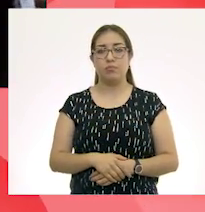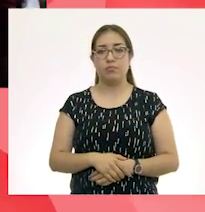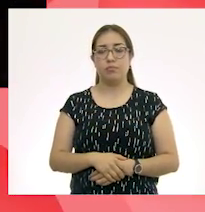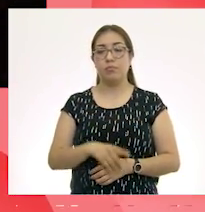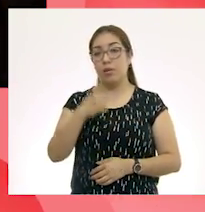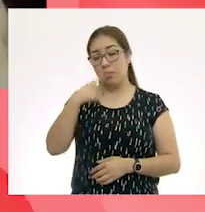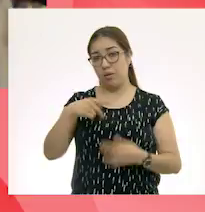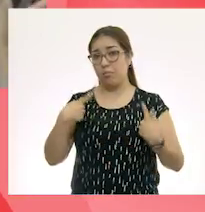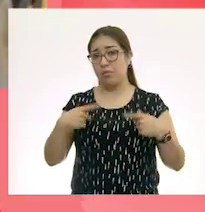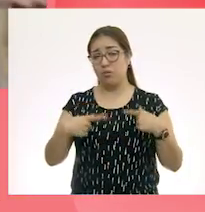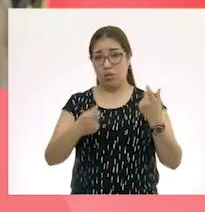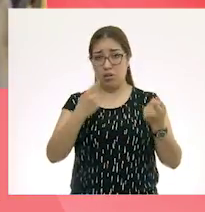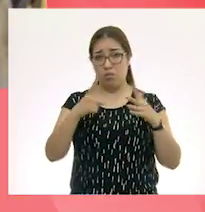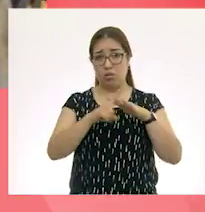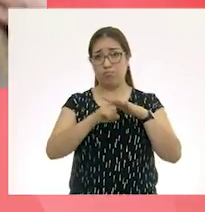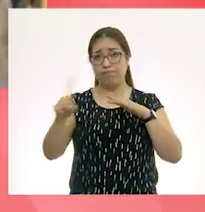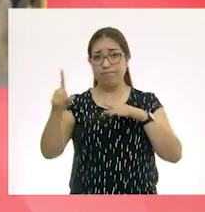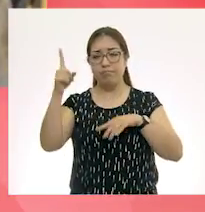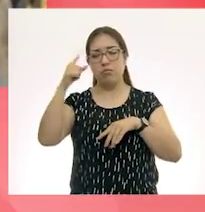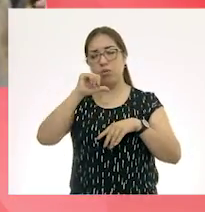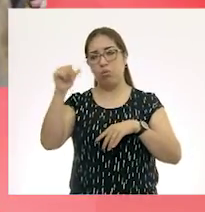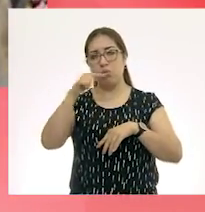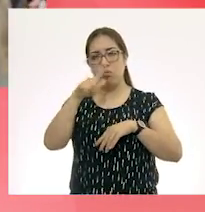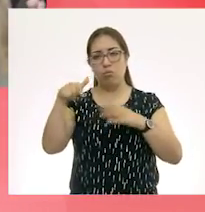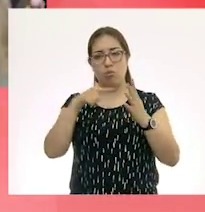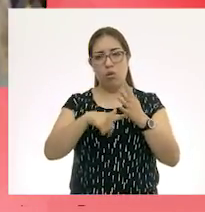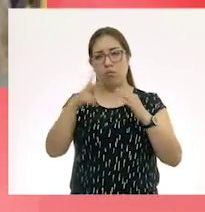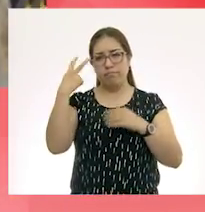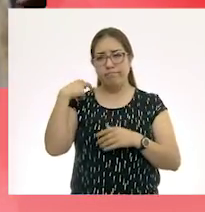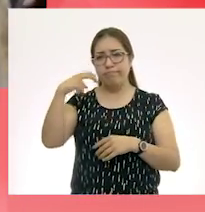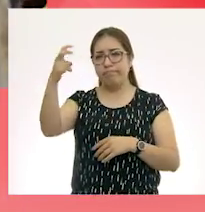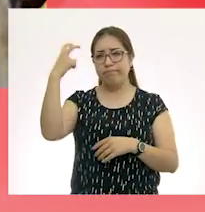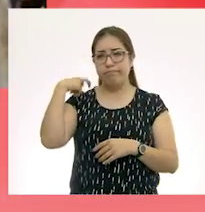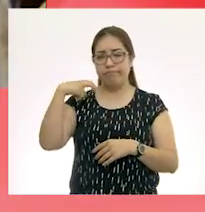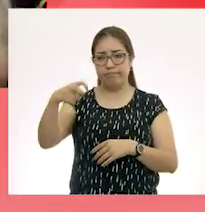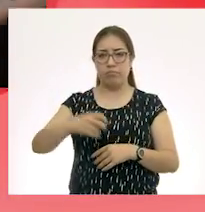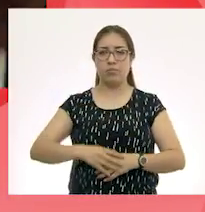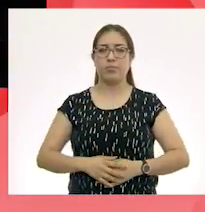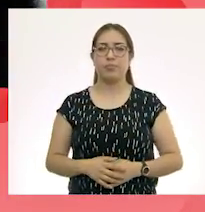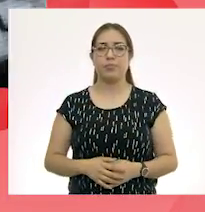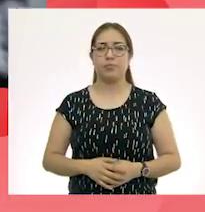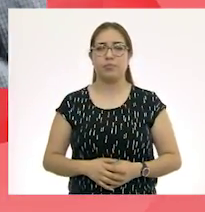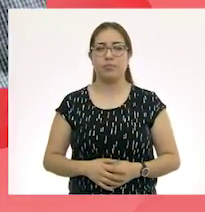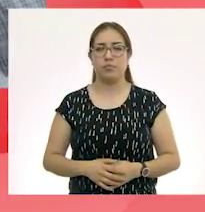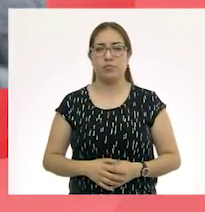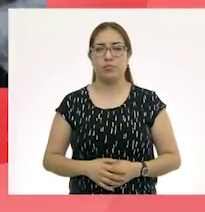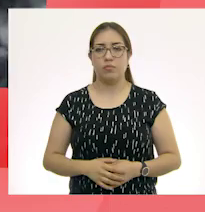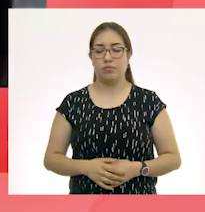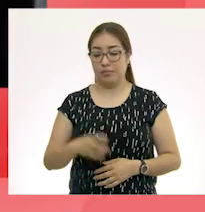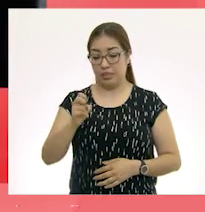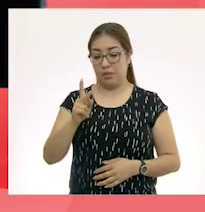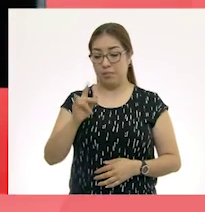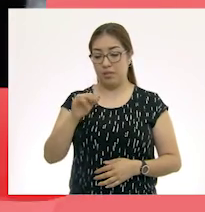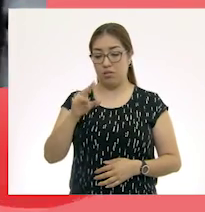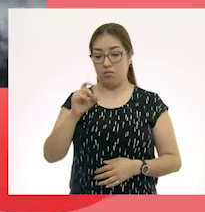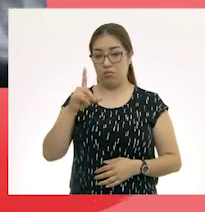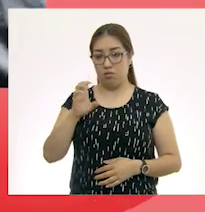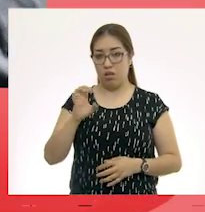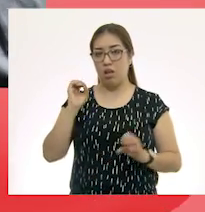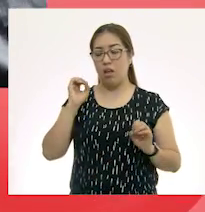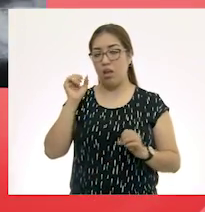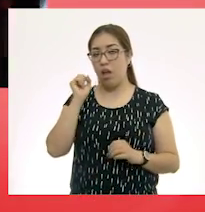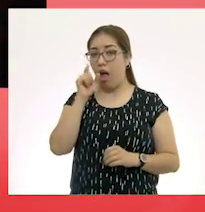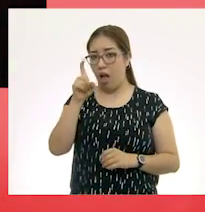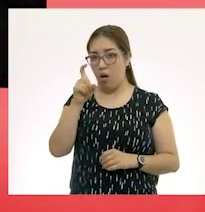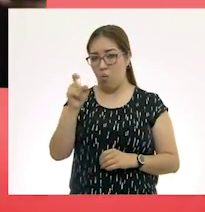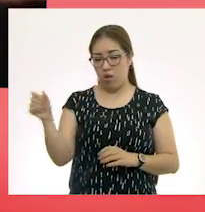migrantes, para nuestros primeros pareceros que fueron a Estados Unidos, el transitar por el desierto era llevar pinole y agua,